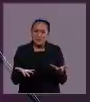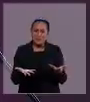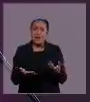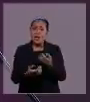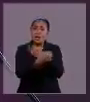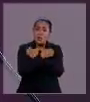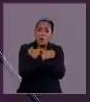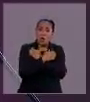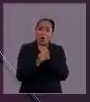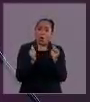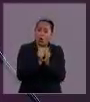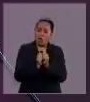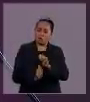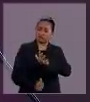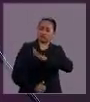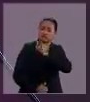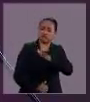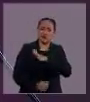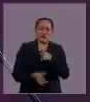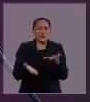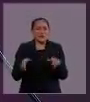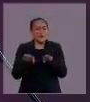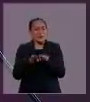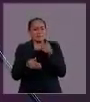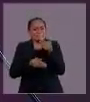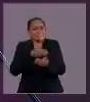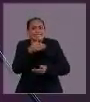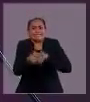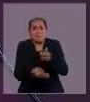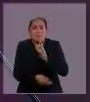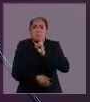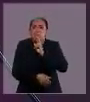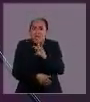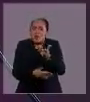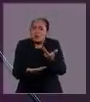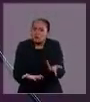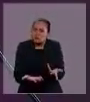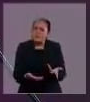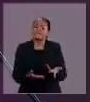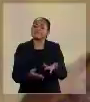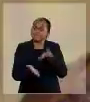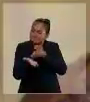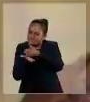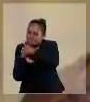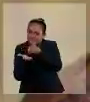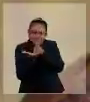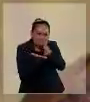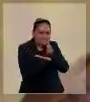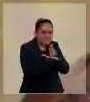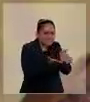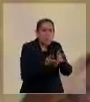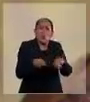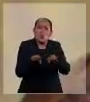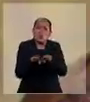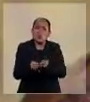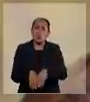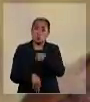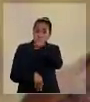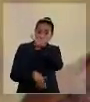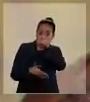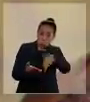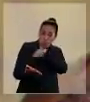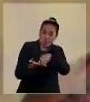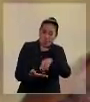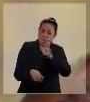puede avanzar de las dos maneras? Es decir, sin olvidar que hoy en los lugares más pobres del país tenemos las escuelas más